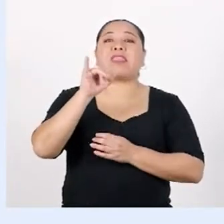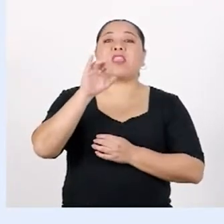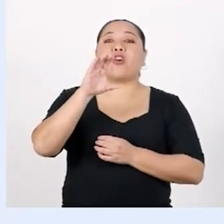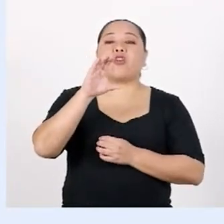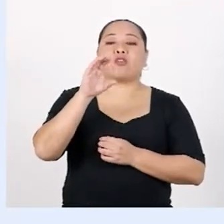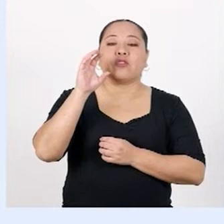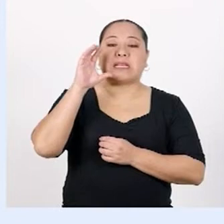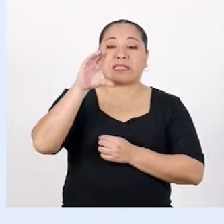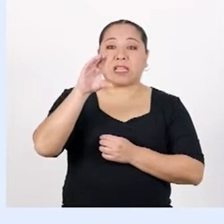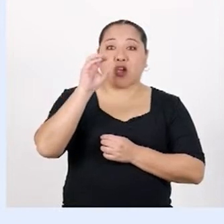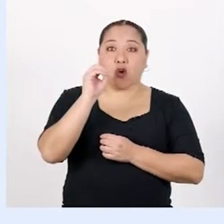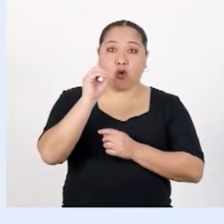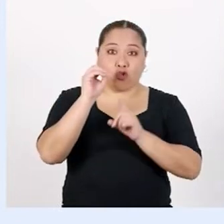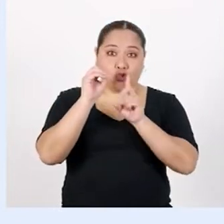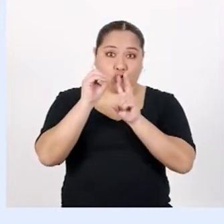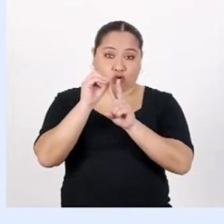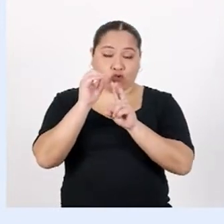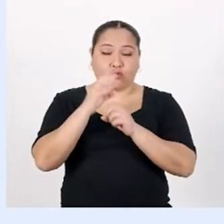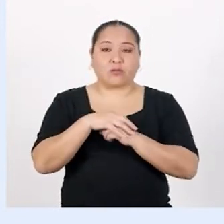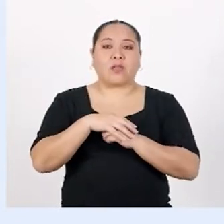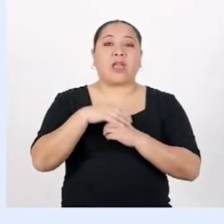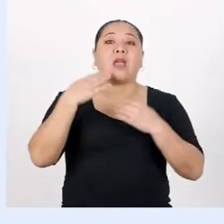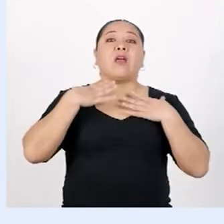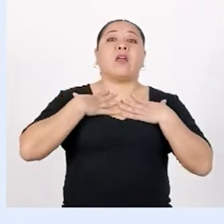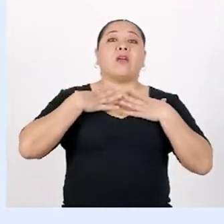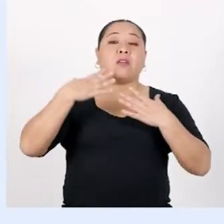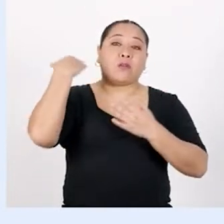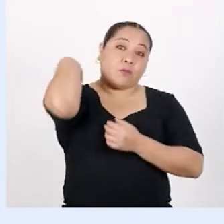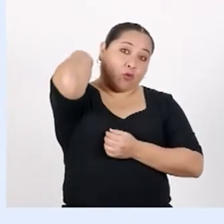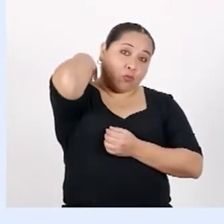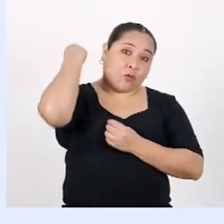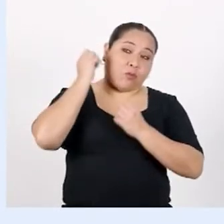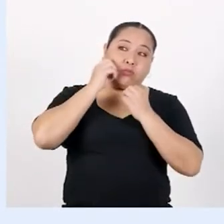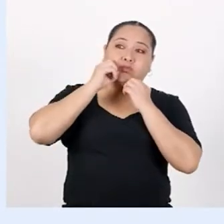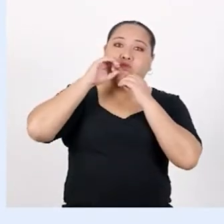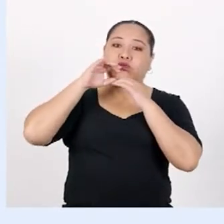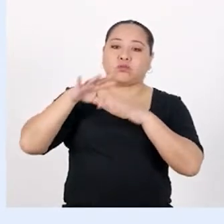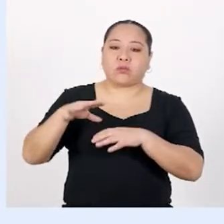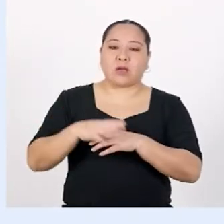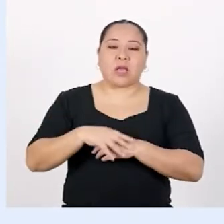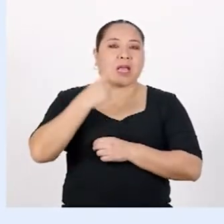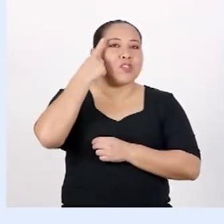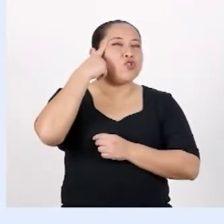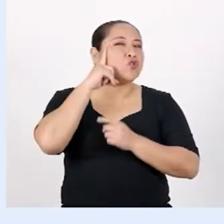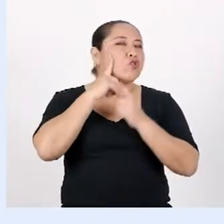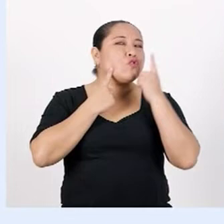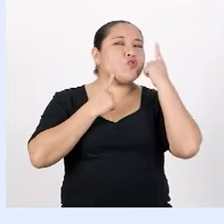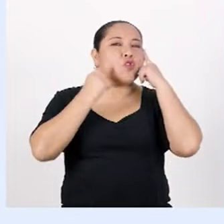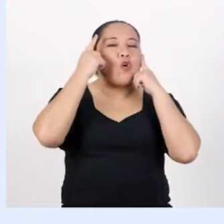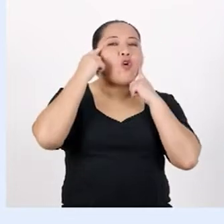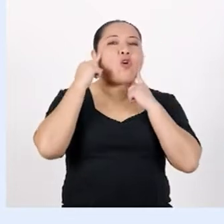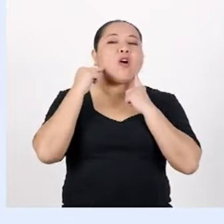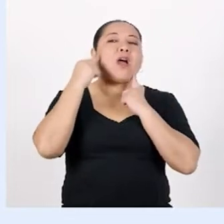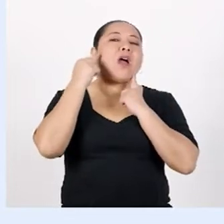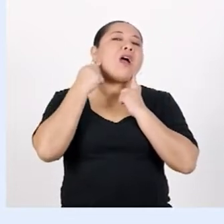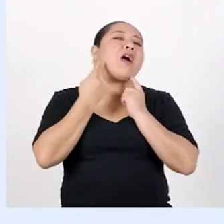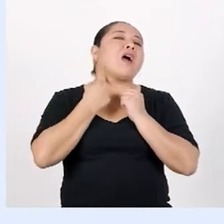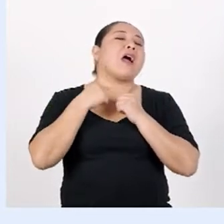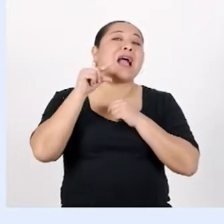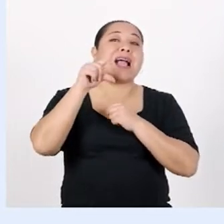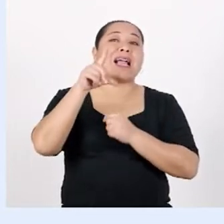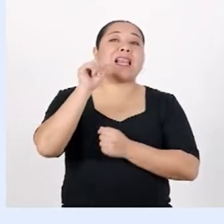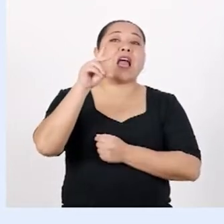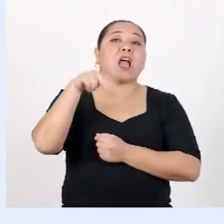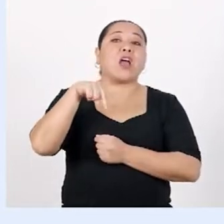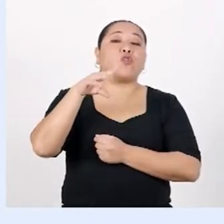de carbono, que es eliminado por los pulmones, el sudor por las glándulas sudoríparas que